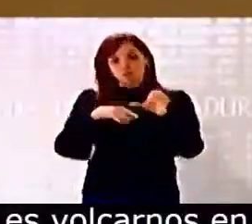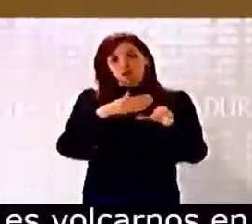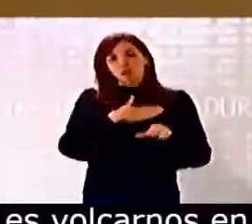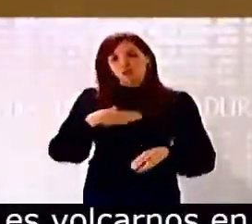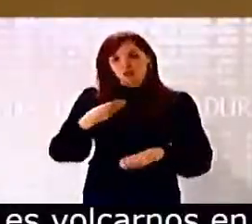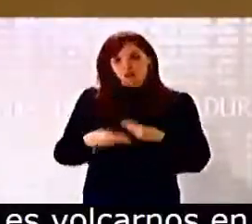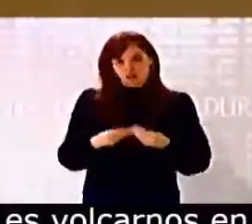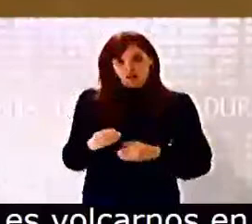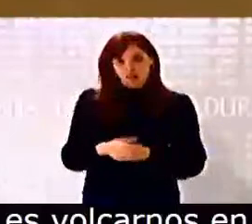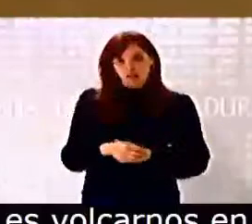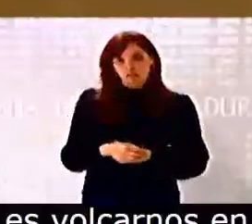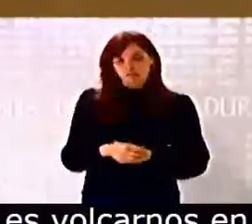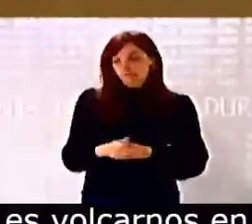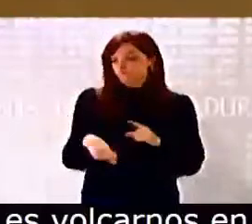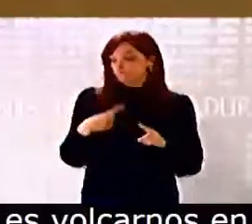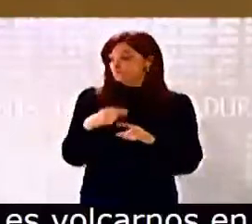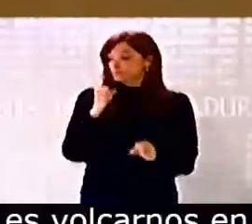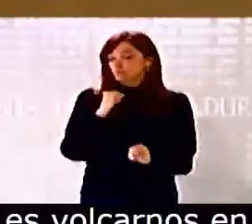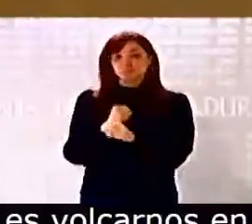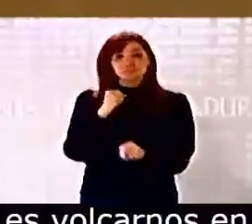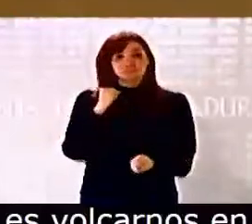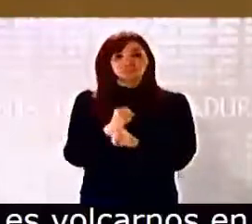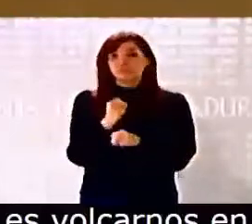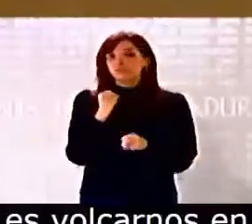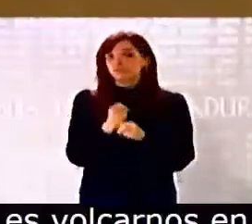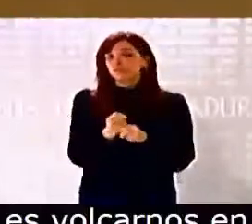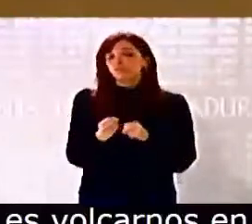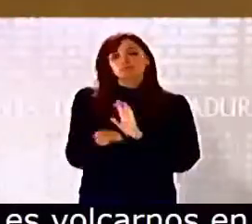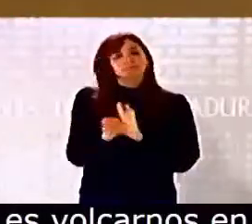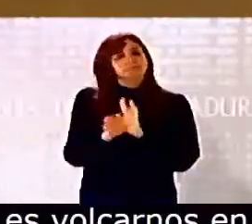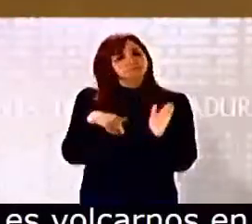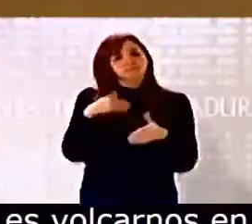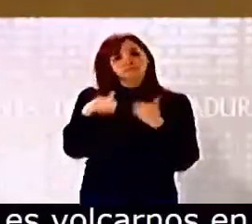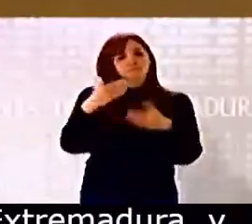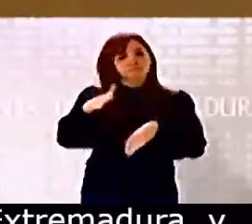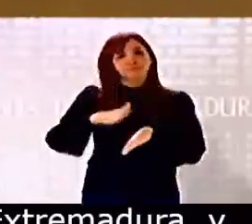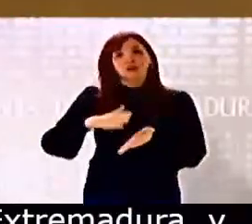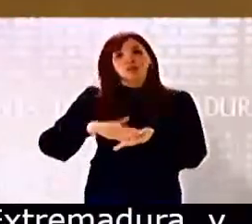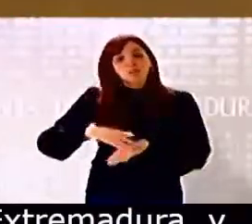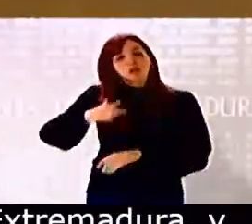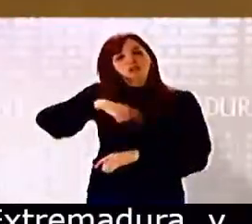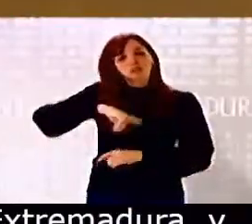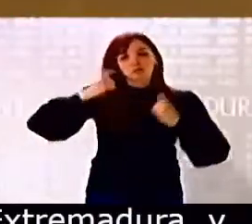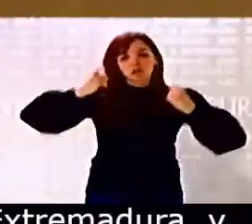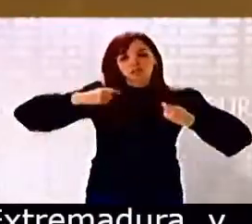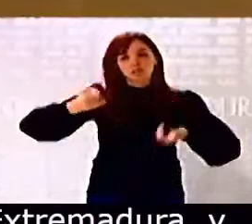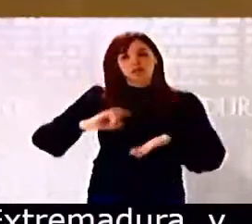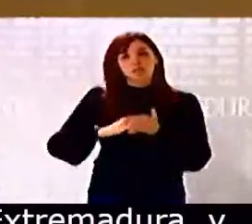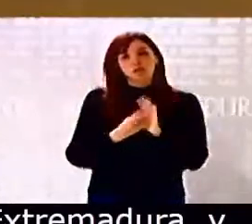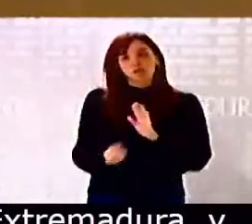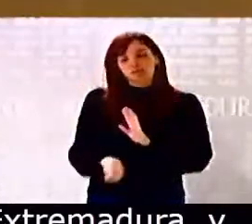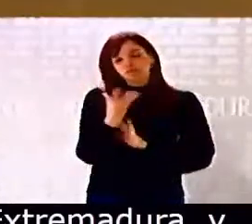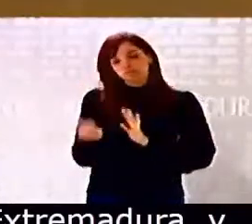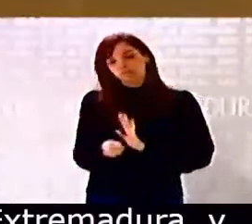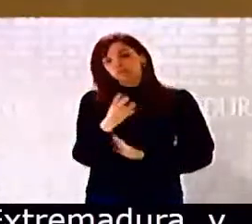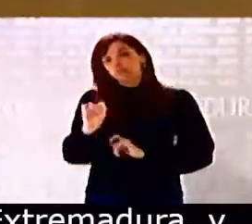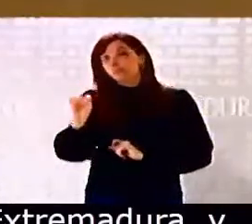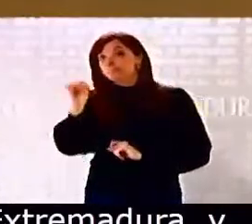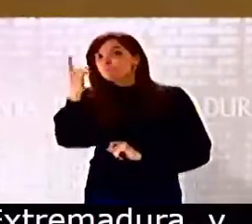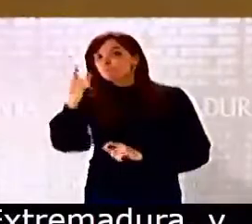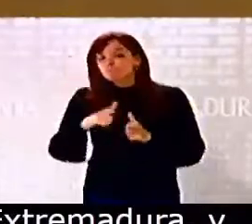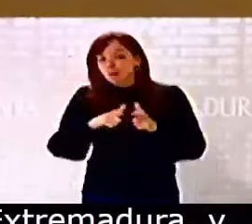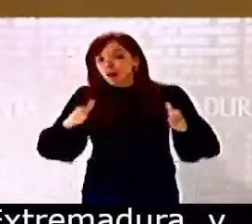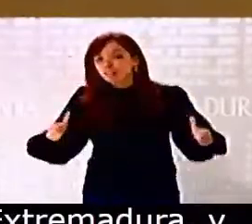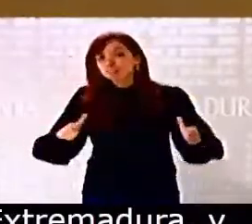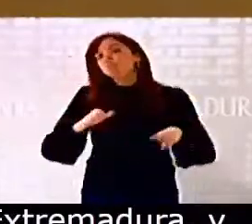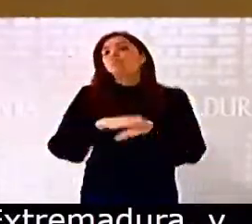y trabajar de manera silenciosa para cuantos más proyectos salgan adelante en nuestra región